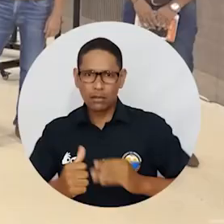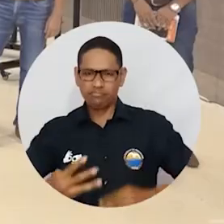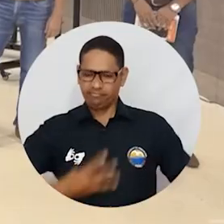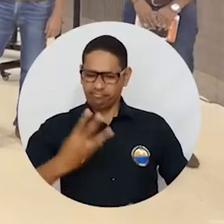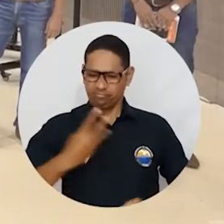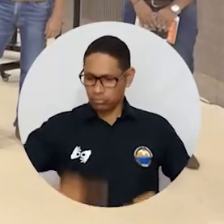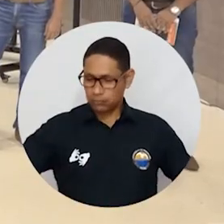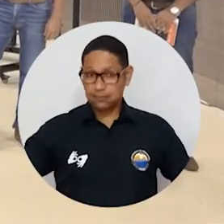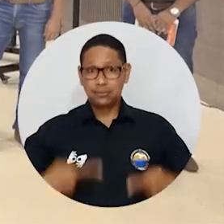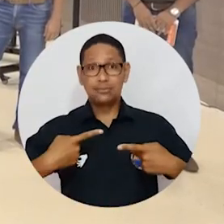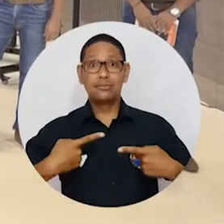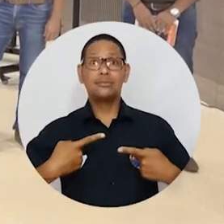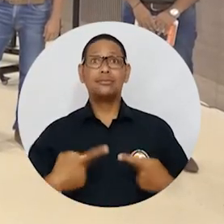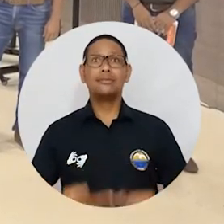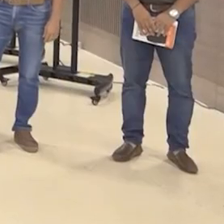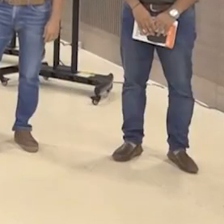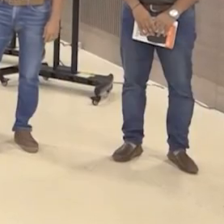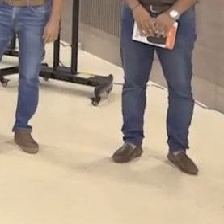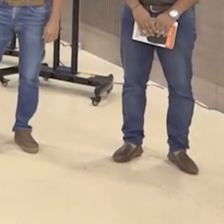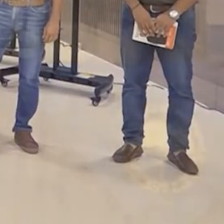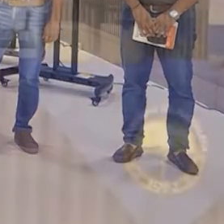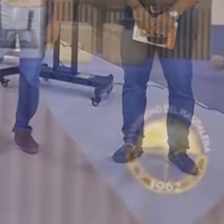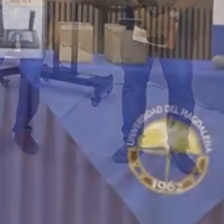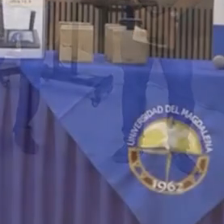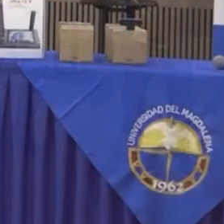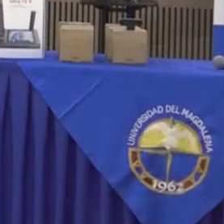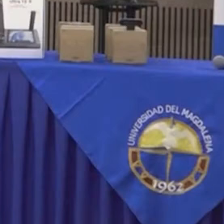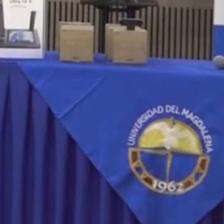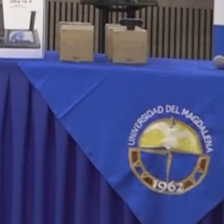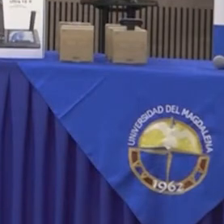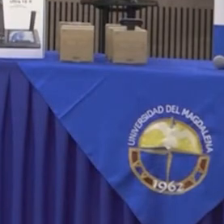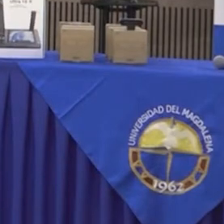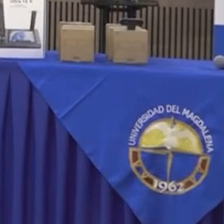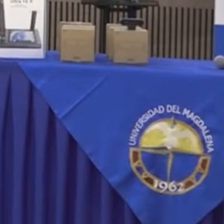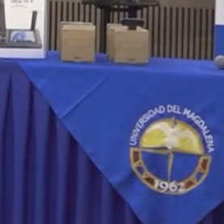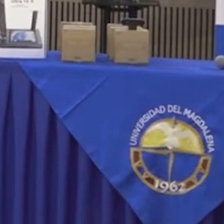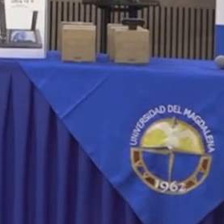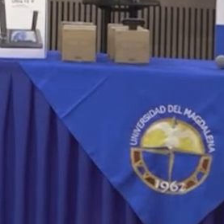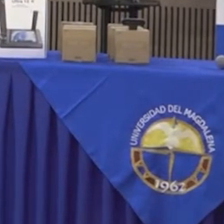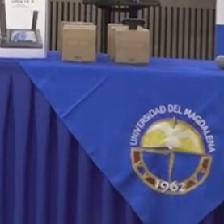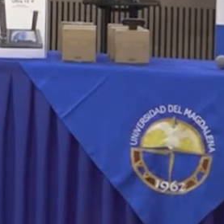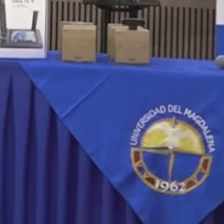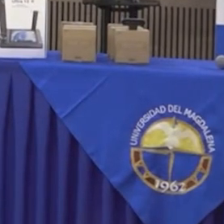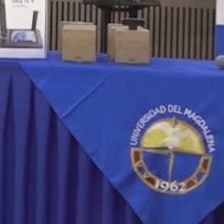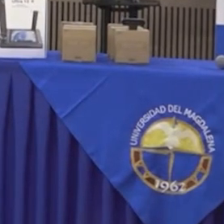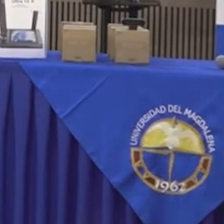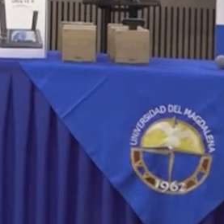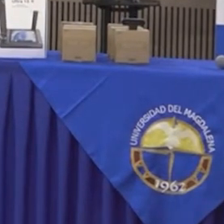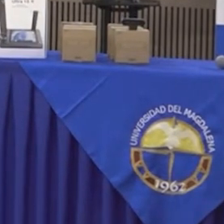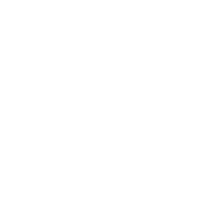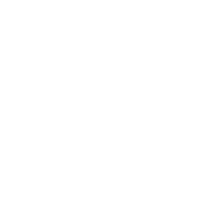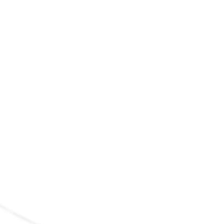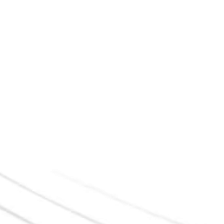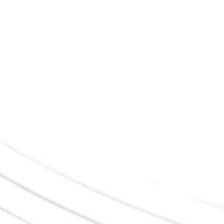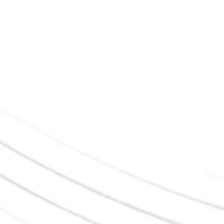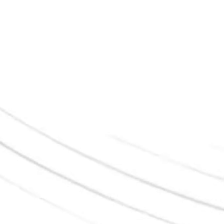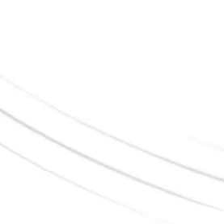vida. Universidad del Magdalena, aún más incluyente e innovadora.